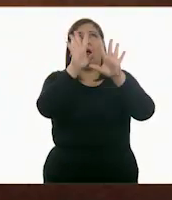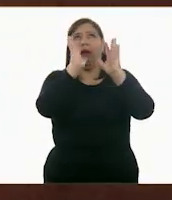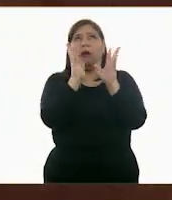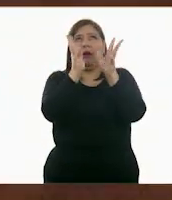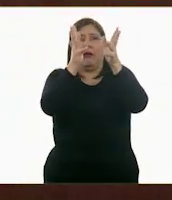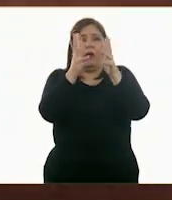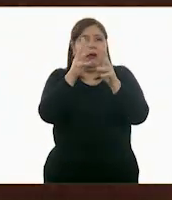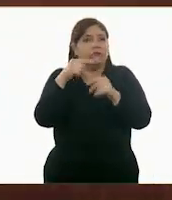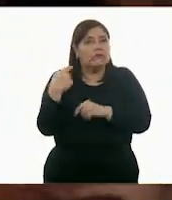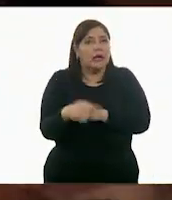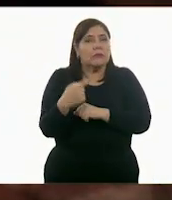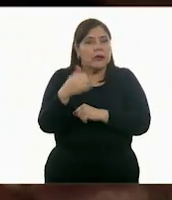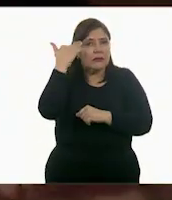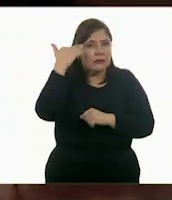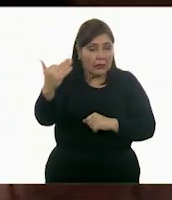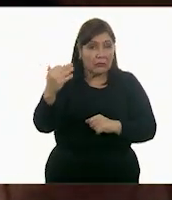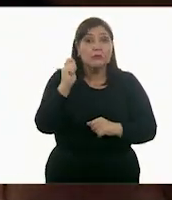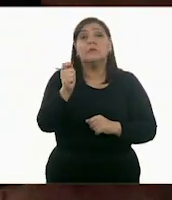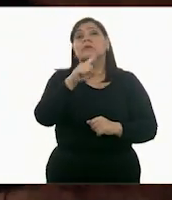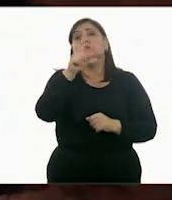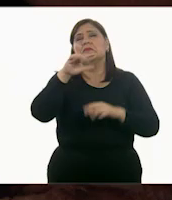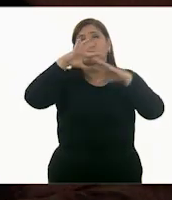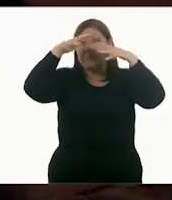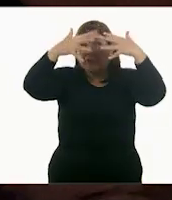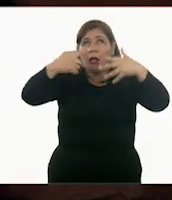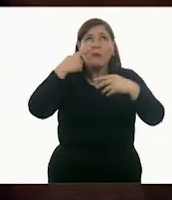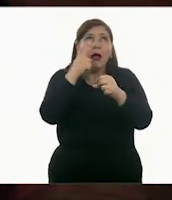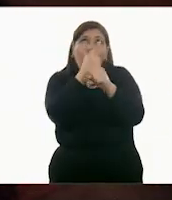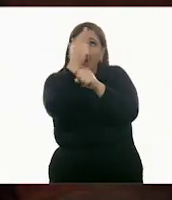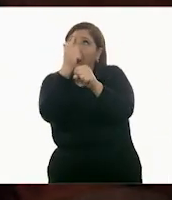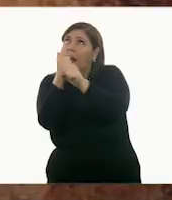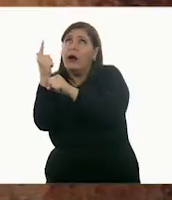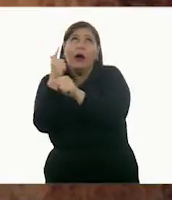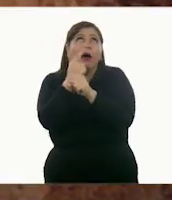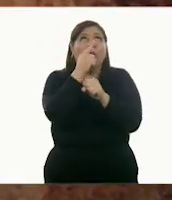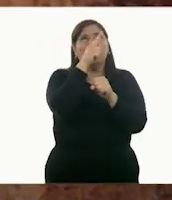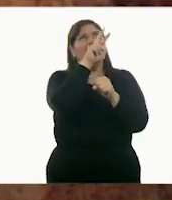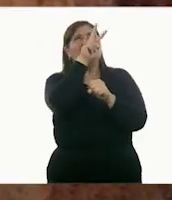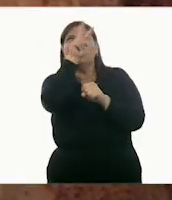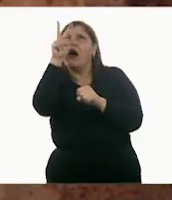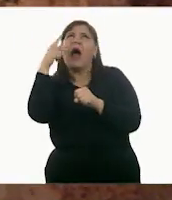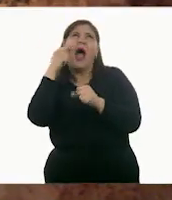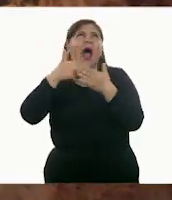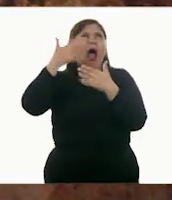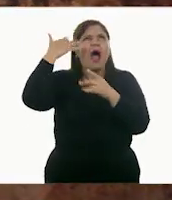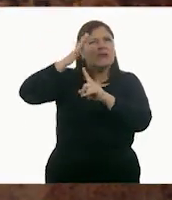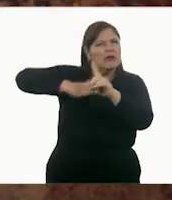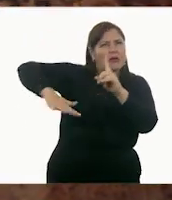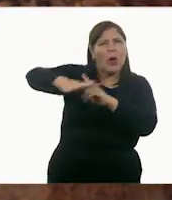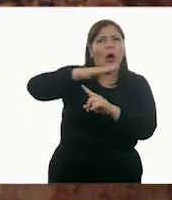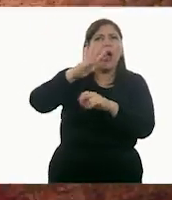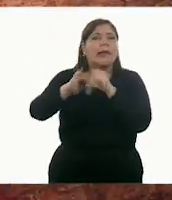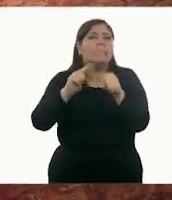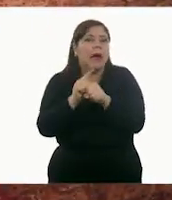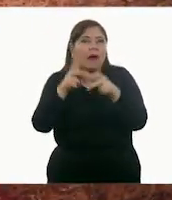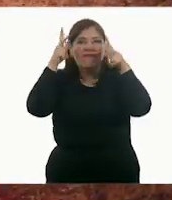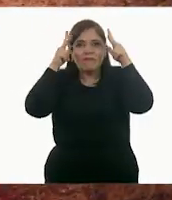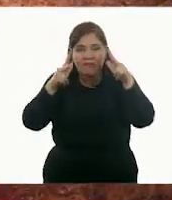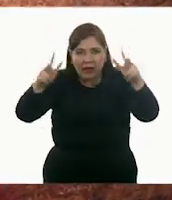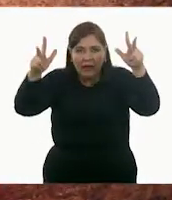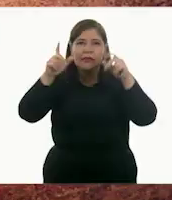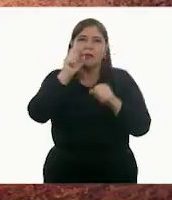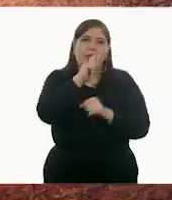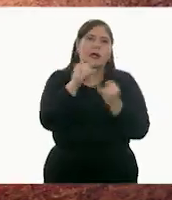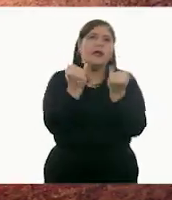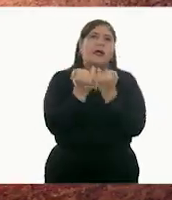norte de México se han encontrado trazos que revelan la variedad de animales de aquel entorno, como venados,